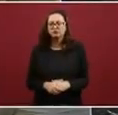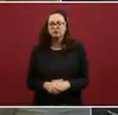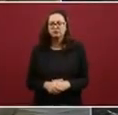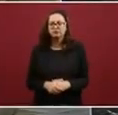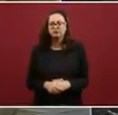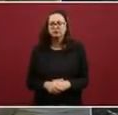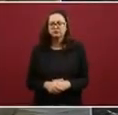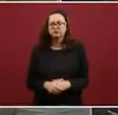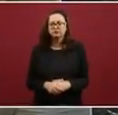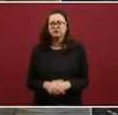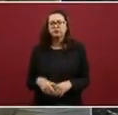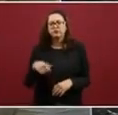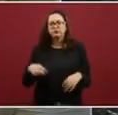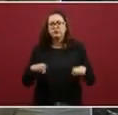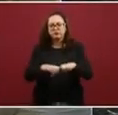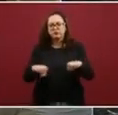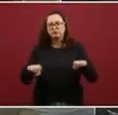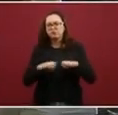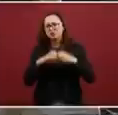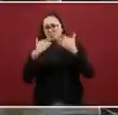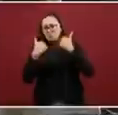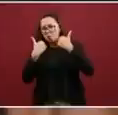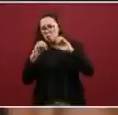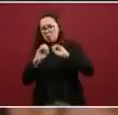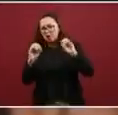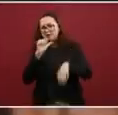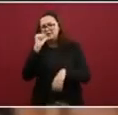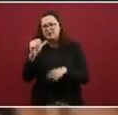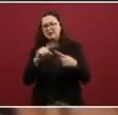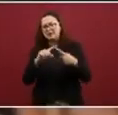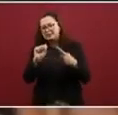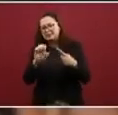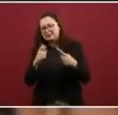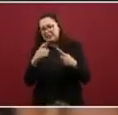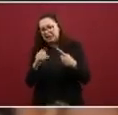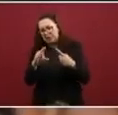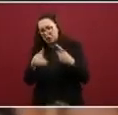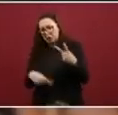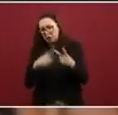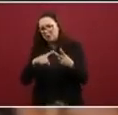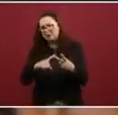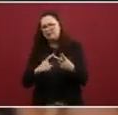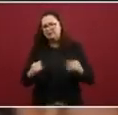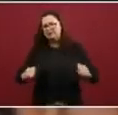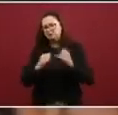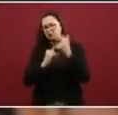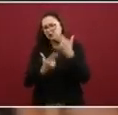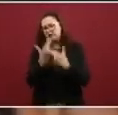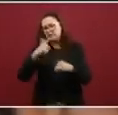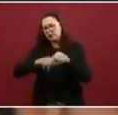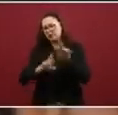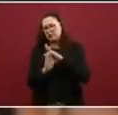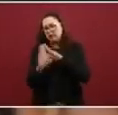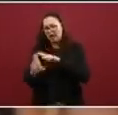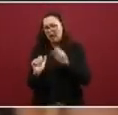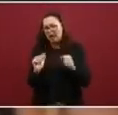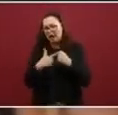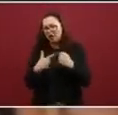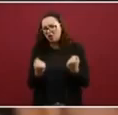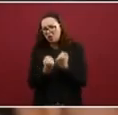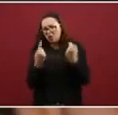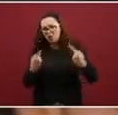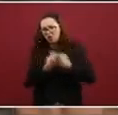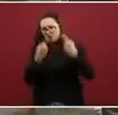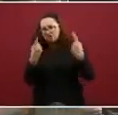este equipo no hay nadie del Instituto Nacional de Migración o de la Secretaría de Gobernación. ¿A qué se debe esto? ¿Hay algún desencuentro con Olga Sánchez Cordero